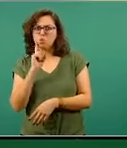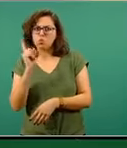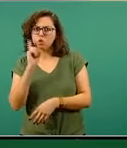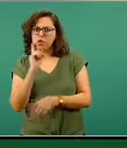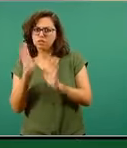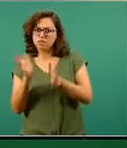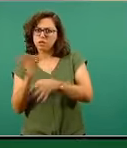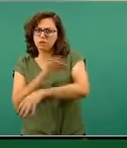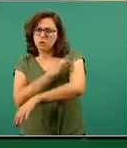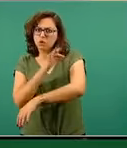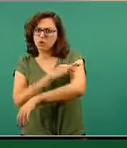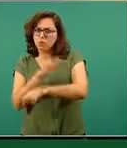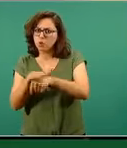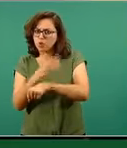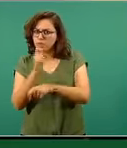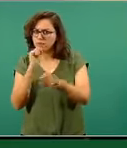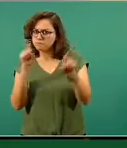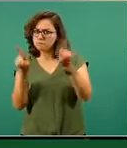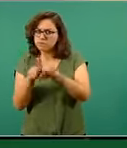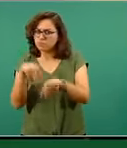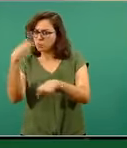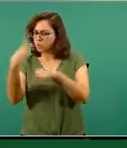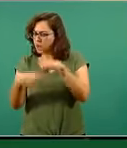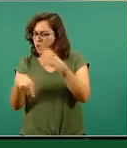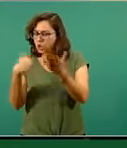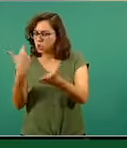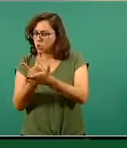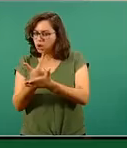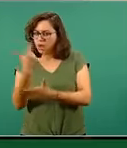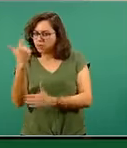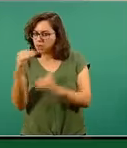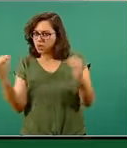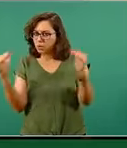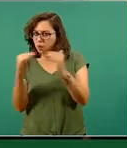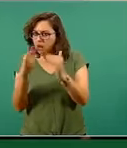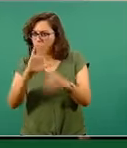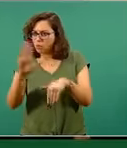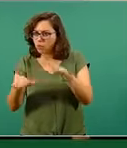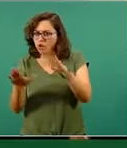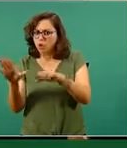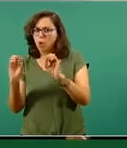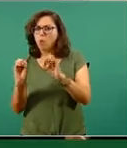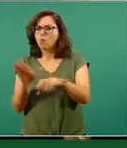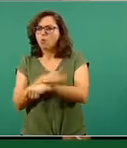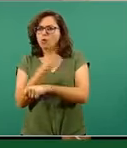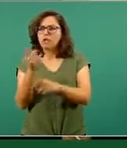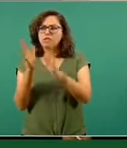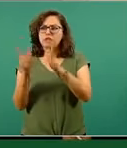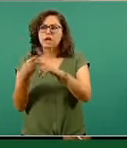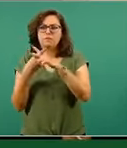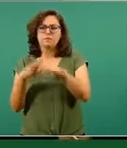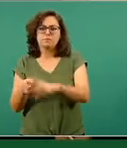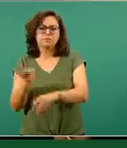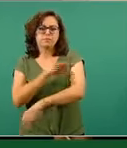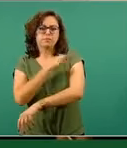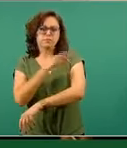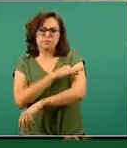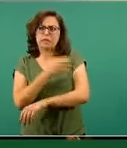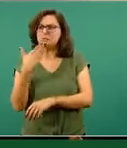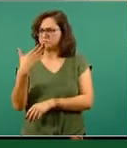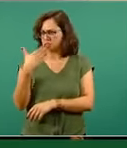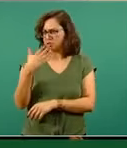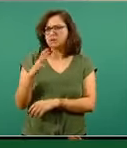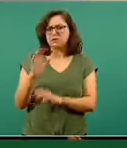mujeres embarazadas presentaban también esta situación en mortandad o por qué su prioridad. Qué bueno que se